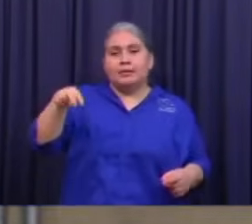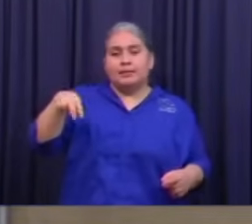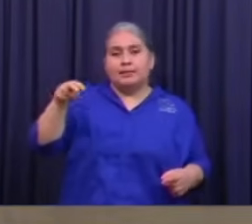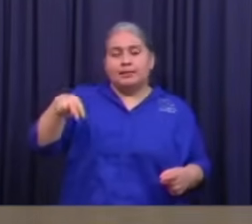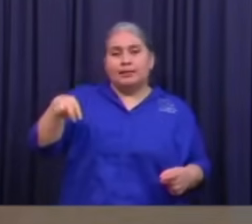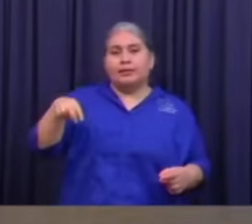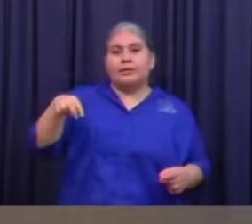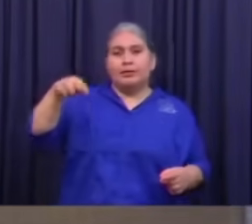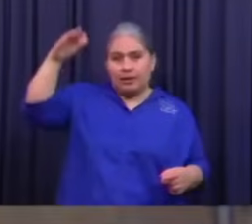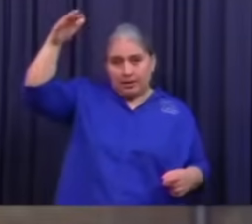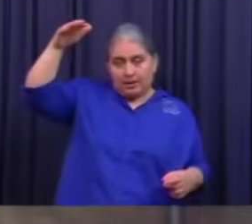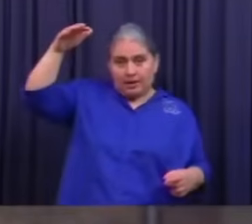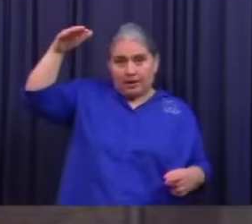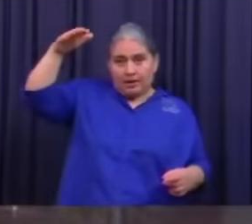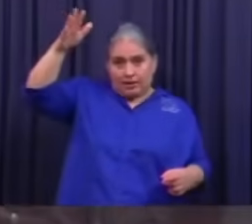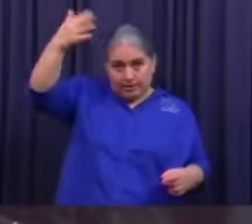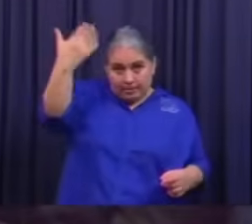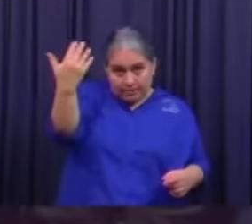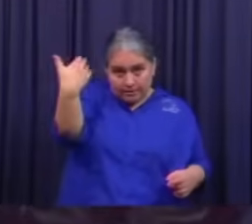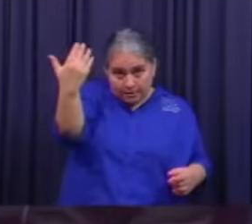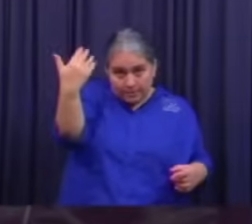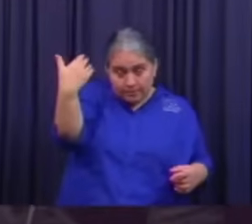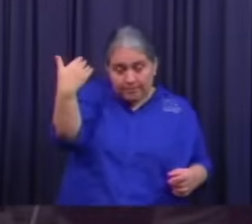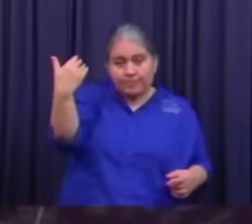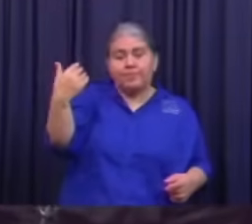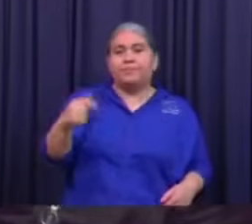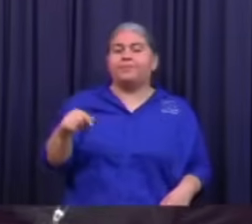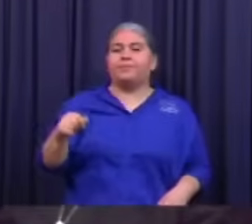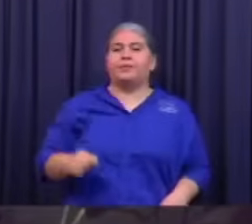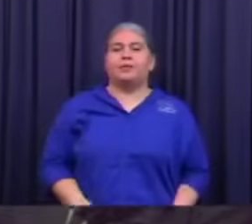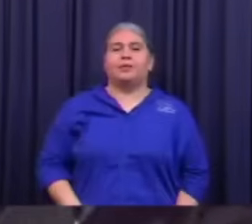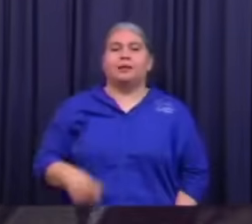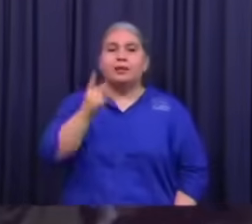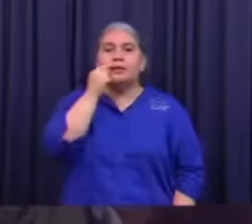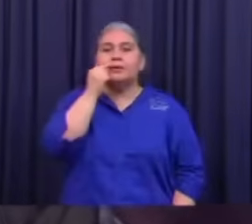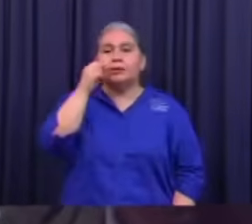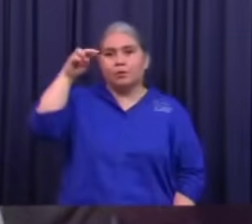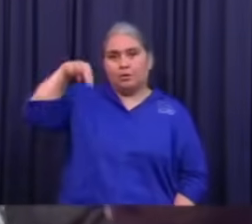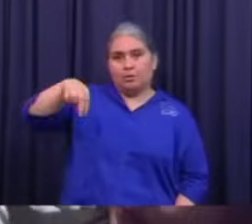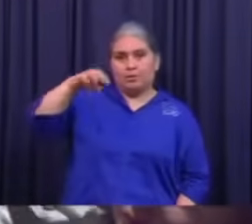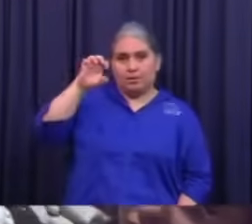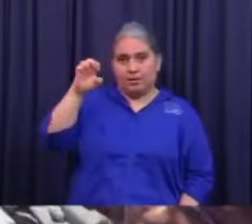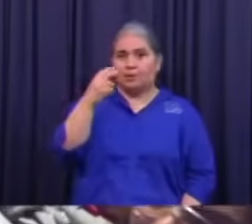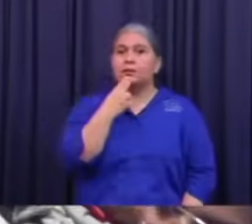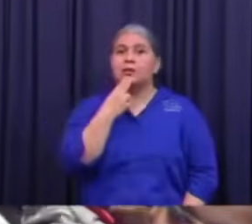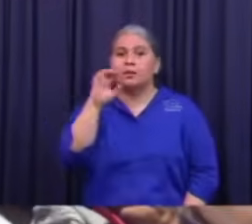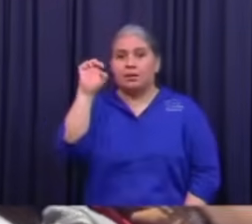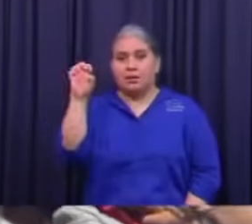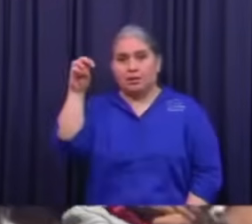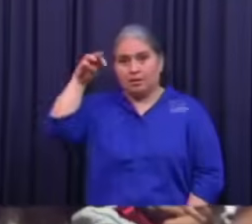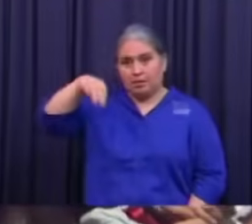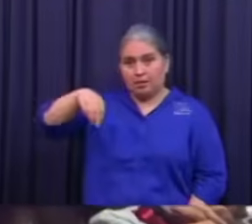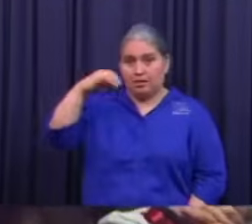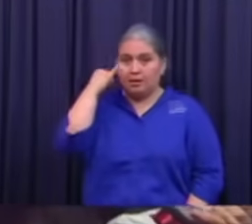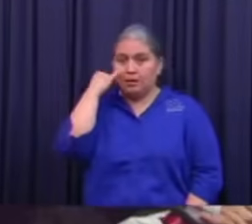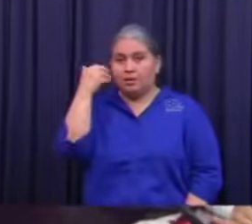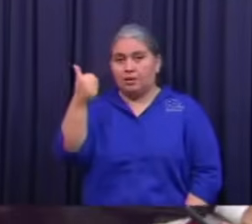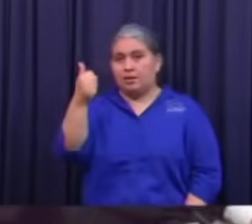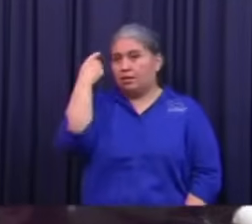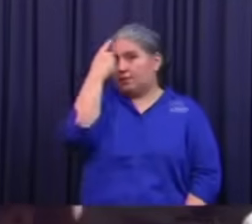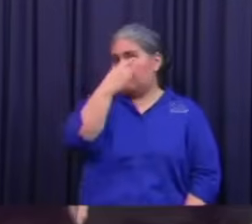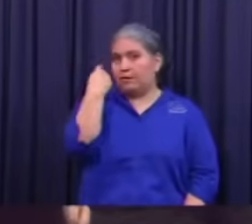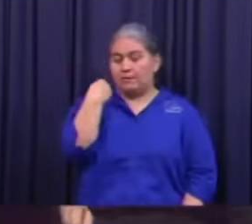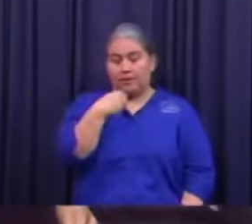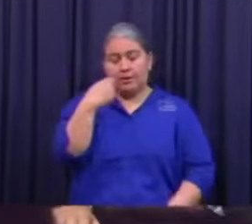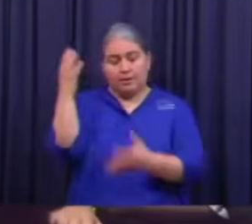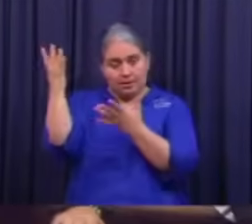tres veces al día llegaba y le servía o sea él estaba bien entonces